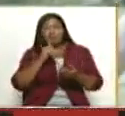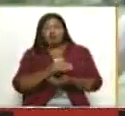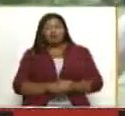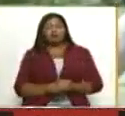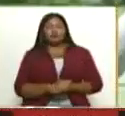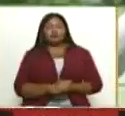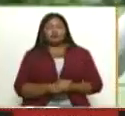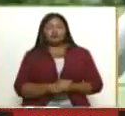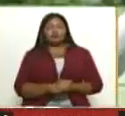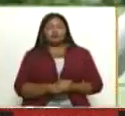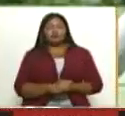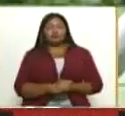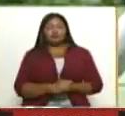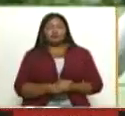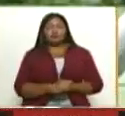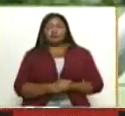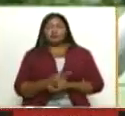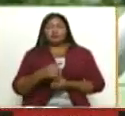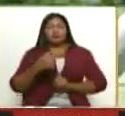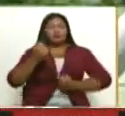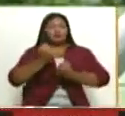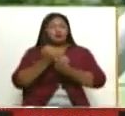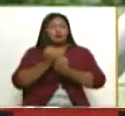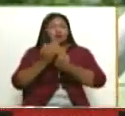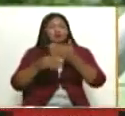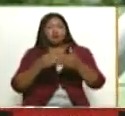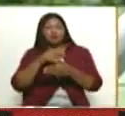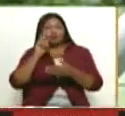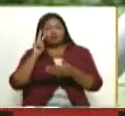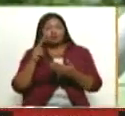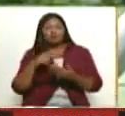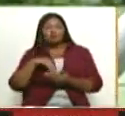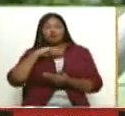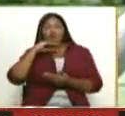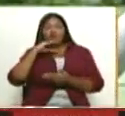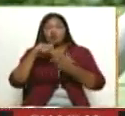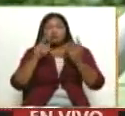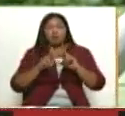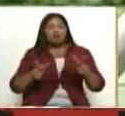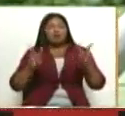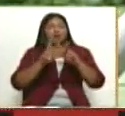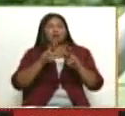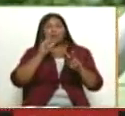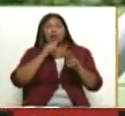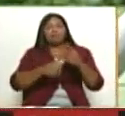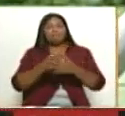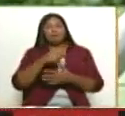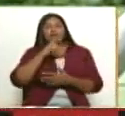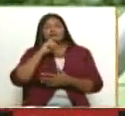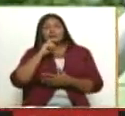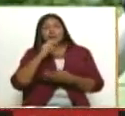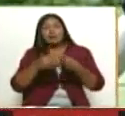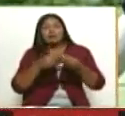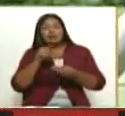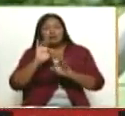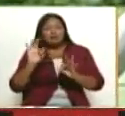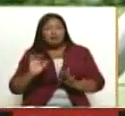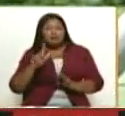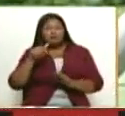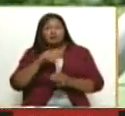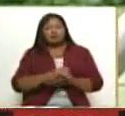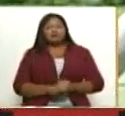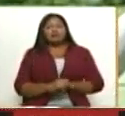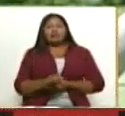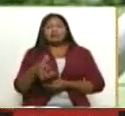cuando los aportes se hacen y no son suficientemente valorados, es más difícil hacerlos. Entonces, en ese